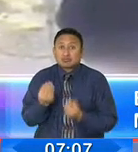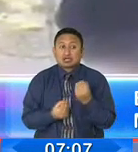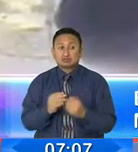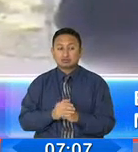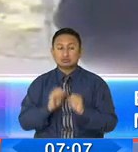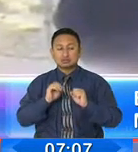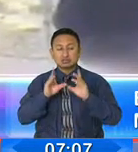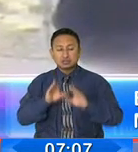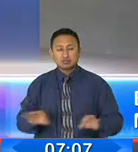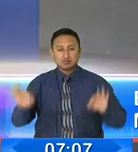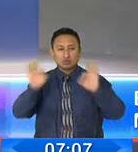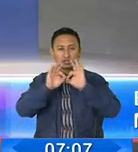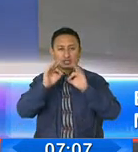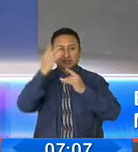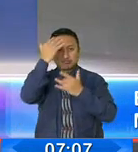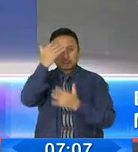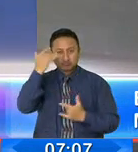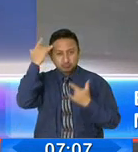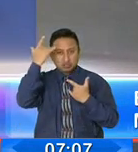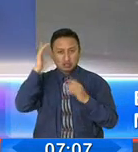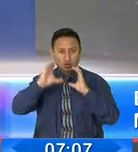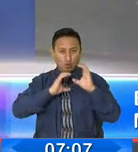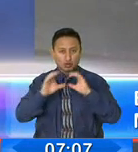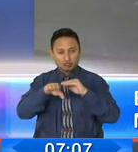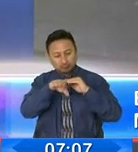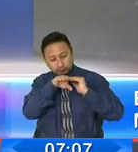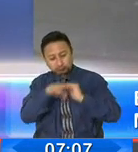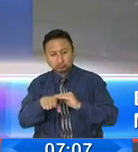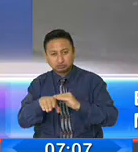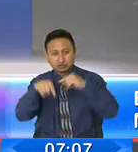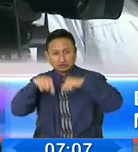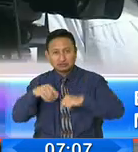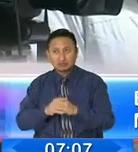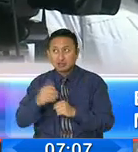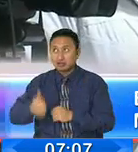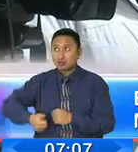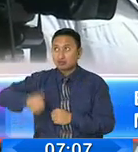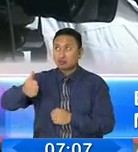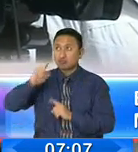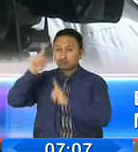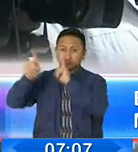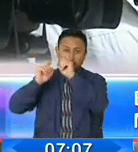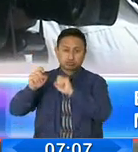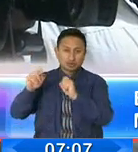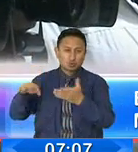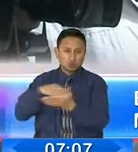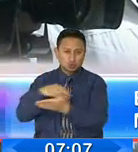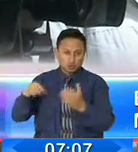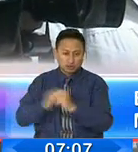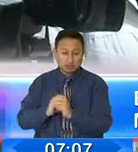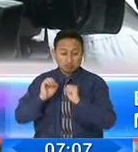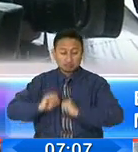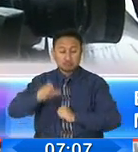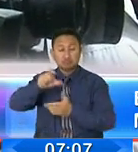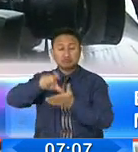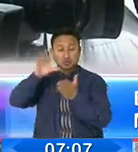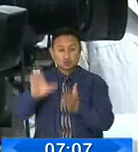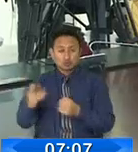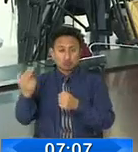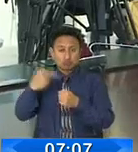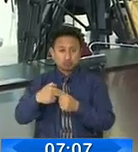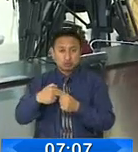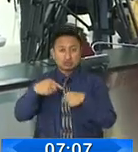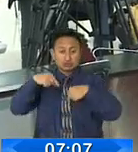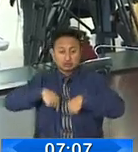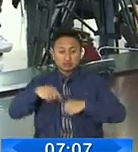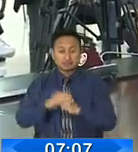reforzar los valores democráticos de la comunicación para cuestionar al poder, garantizar la participación ciudadana y la producción